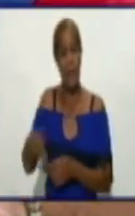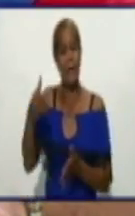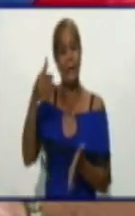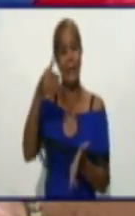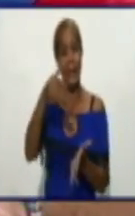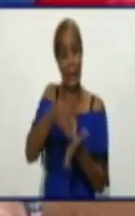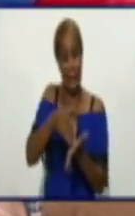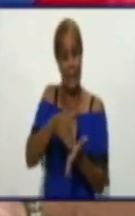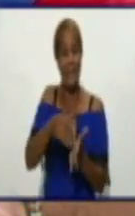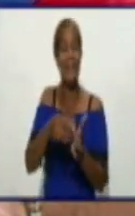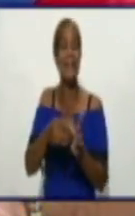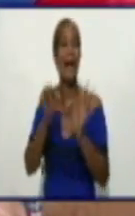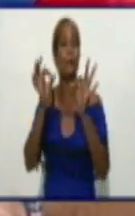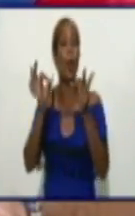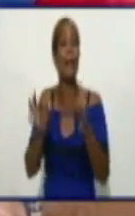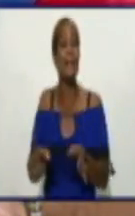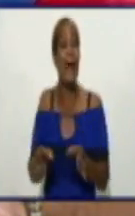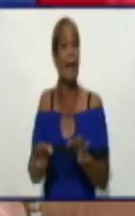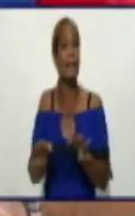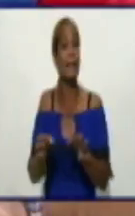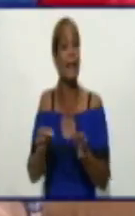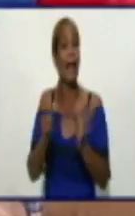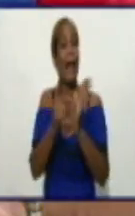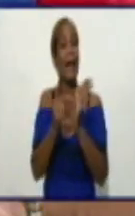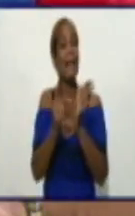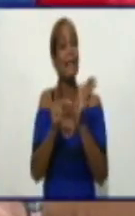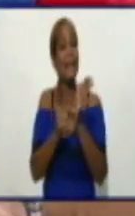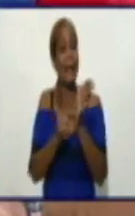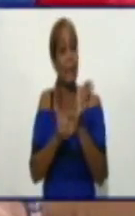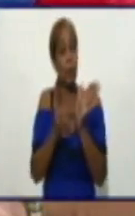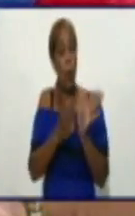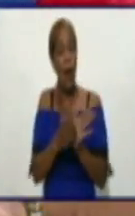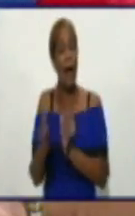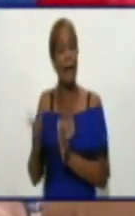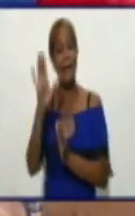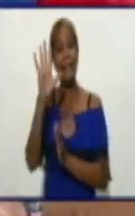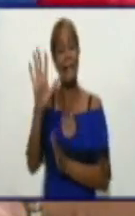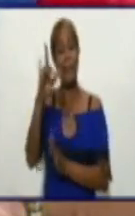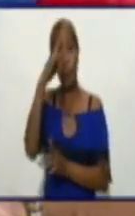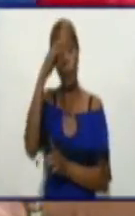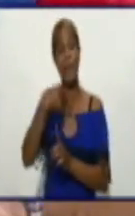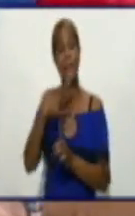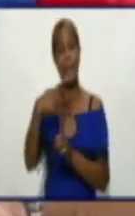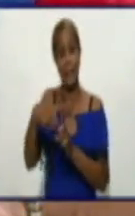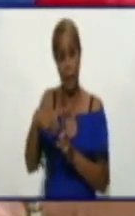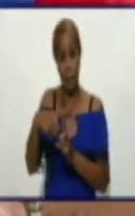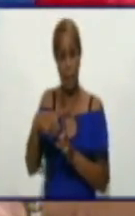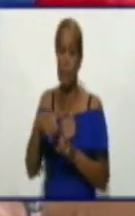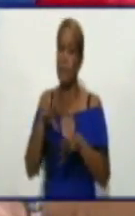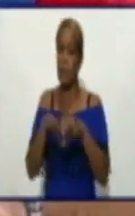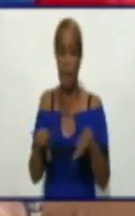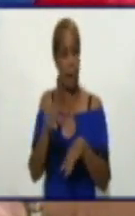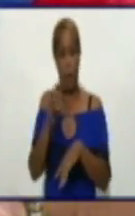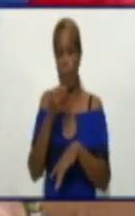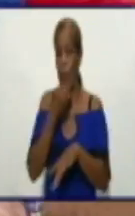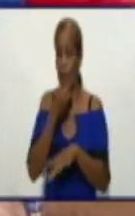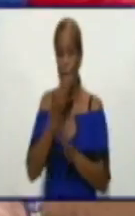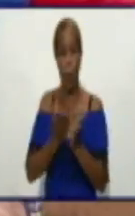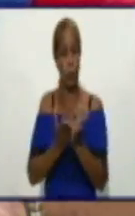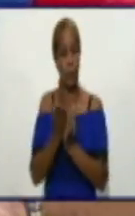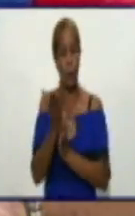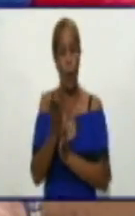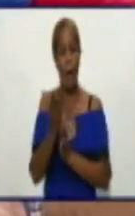el censo y que se incluya hasta el 5 de septiembre, pierde el derecho a seguir en el proceso que se está llevando a